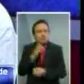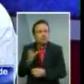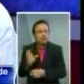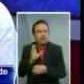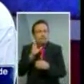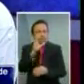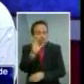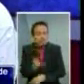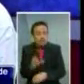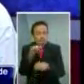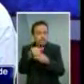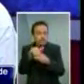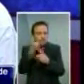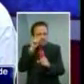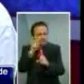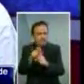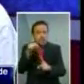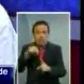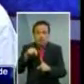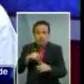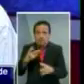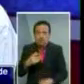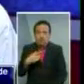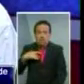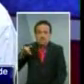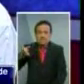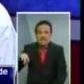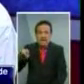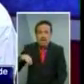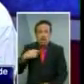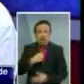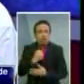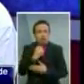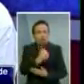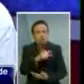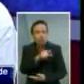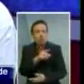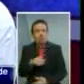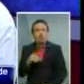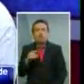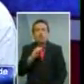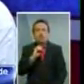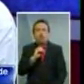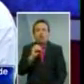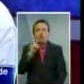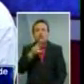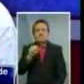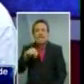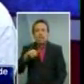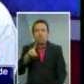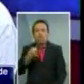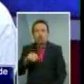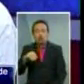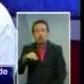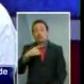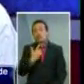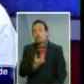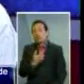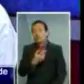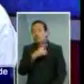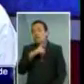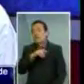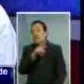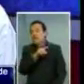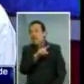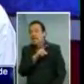las personas. Y eso lo vimos en la propia elección senatorial, que yo ayudé a Manuel José Sandón a salir adelante, a ganar esa elección, porque en Puente Alto no podríamos decir que los